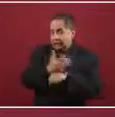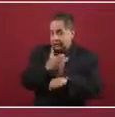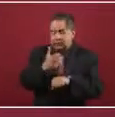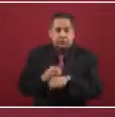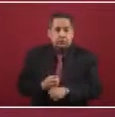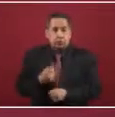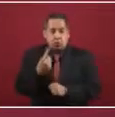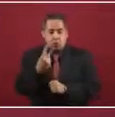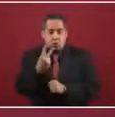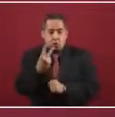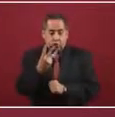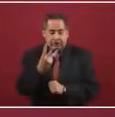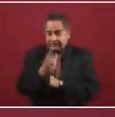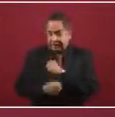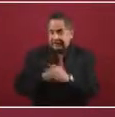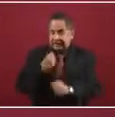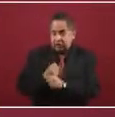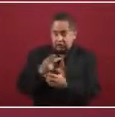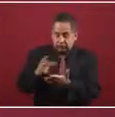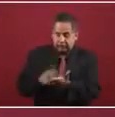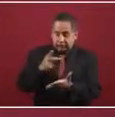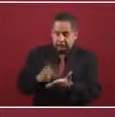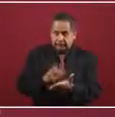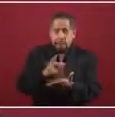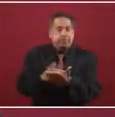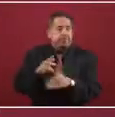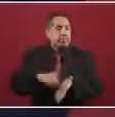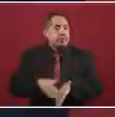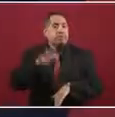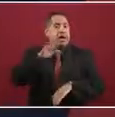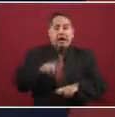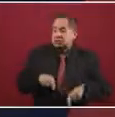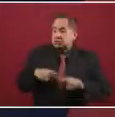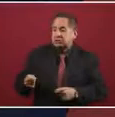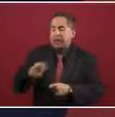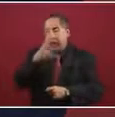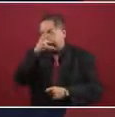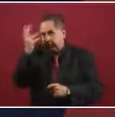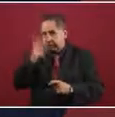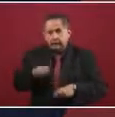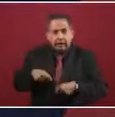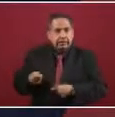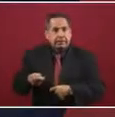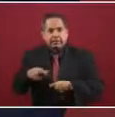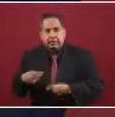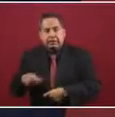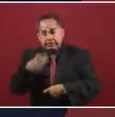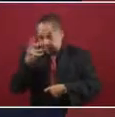año consecutivo es mayor al número de repatriados a México.